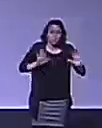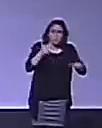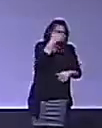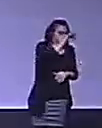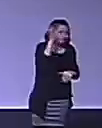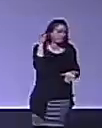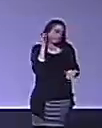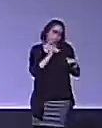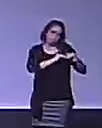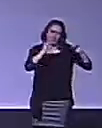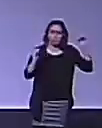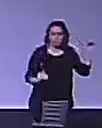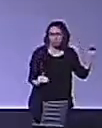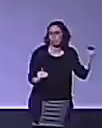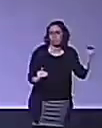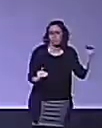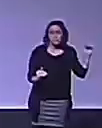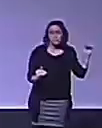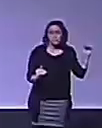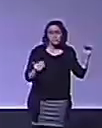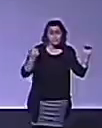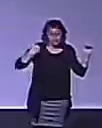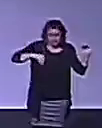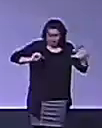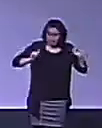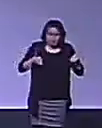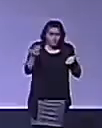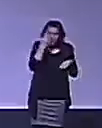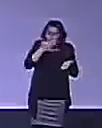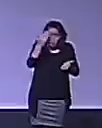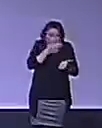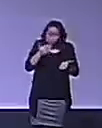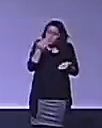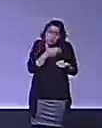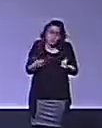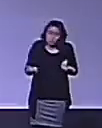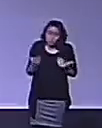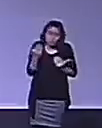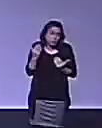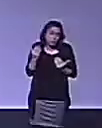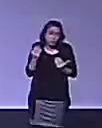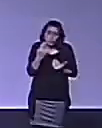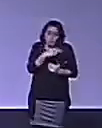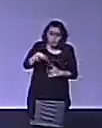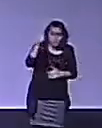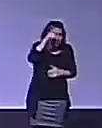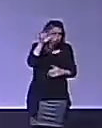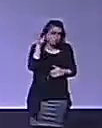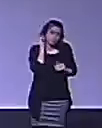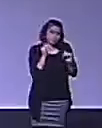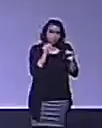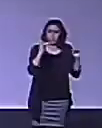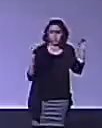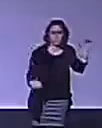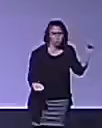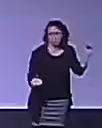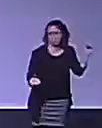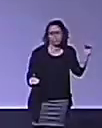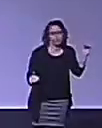desde el deporte escolar. Es decir, ya desde el deporte escolar el nivel de práctica deportiva de las niñas y de los niños es